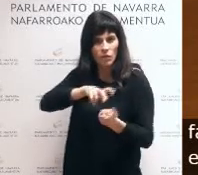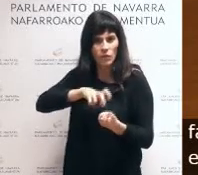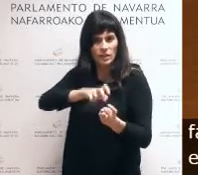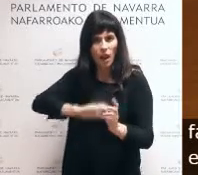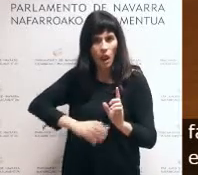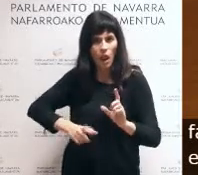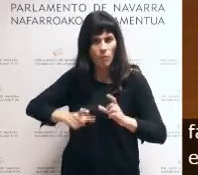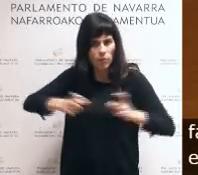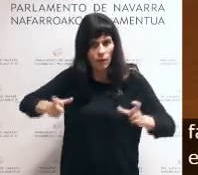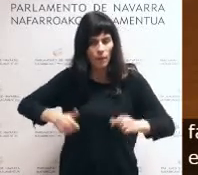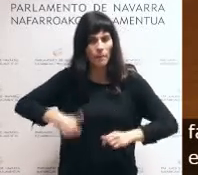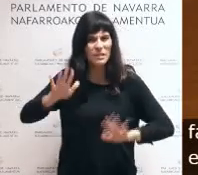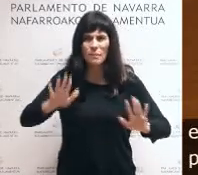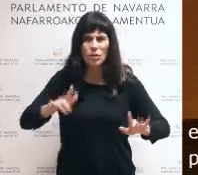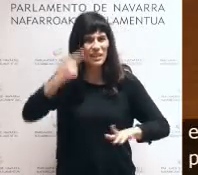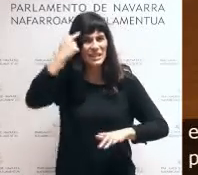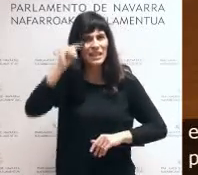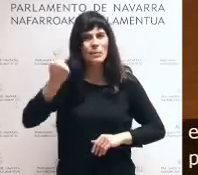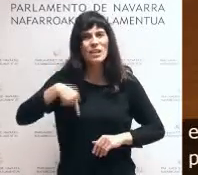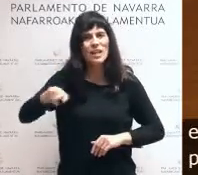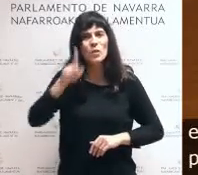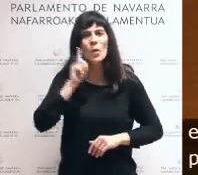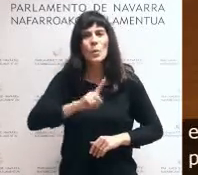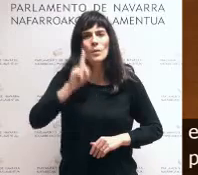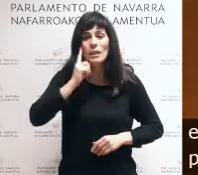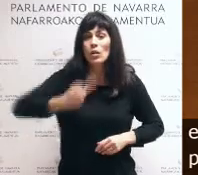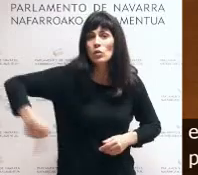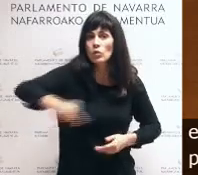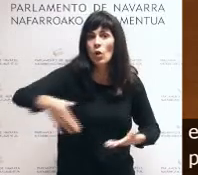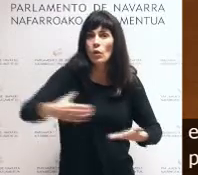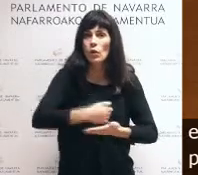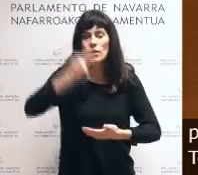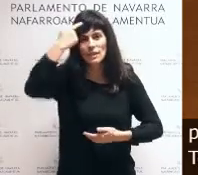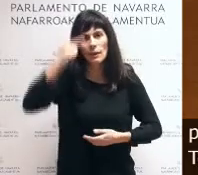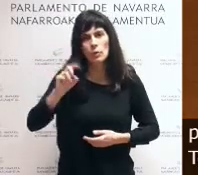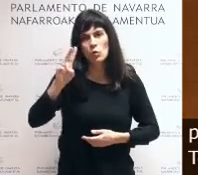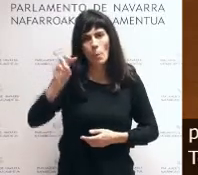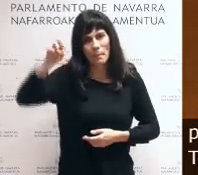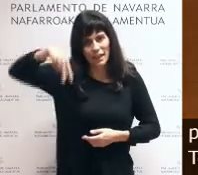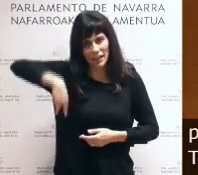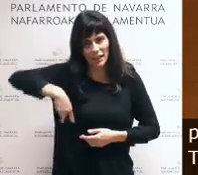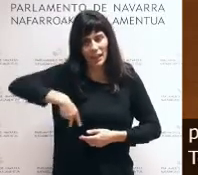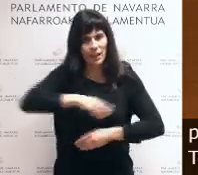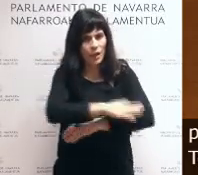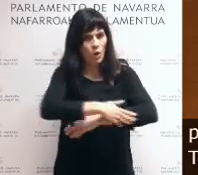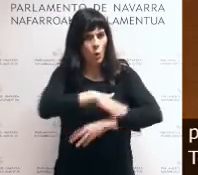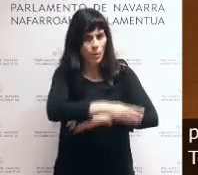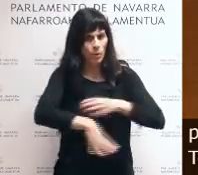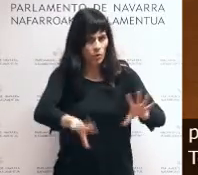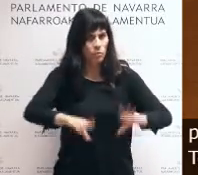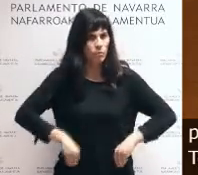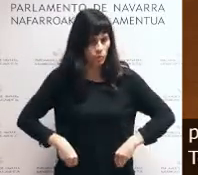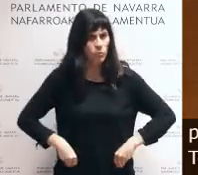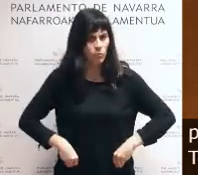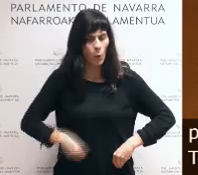Pero sabemos que esto es mentira. Todos sabemos que cuando UPN ha gobernado, ha construido el estado de bienestar en la comunidad